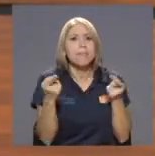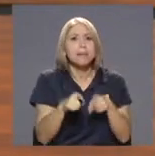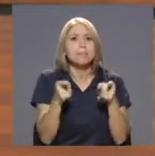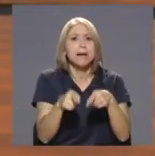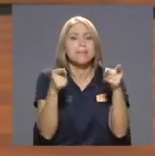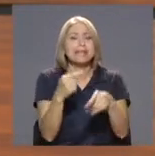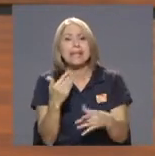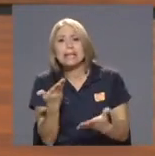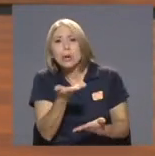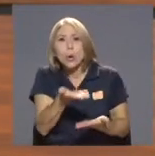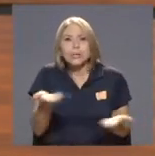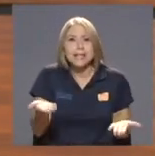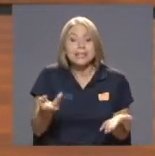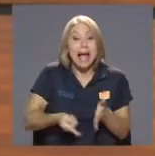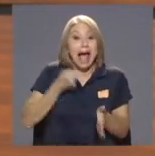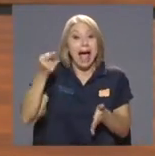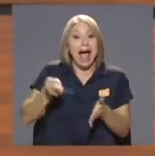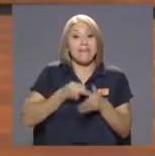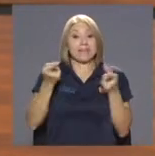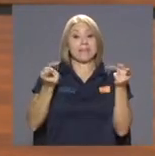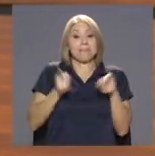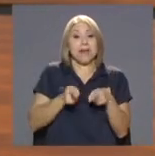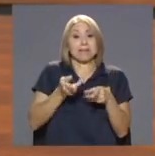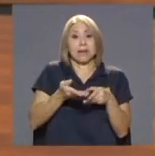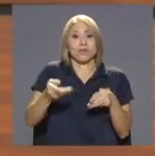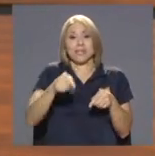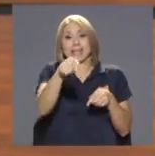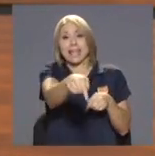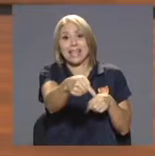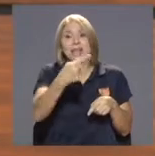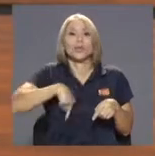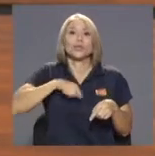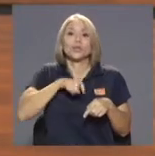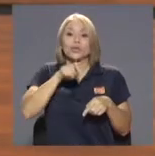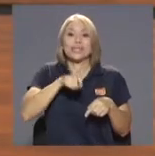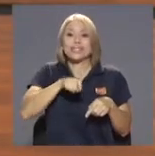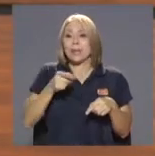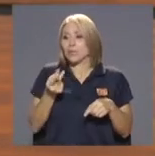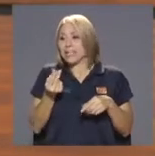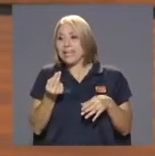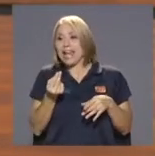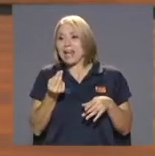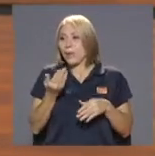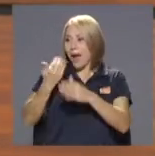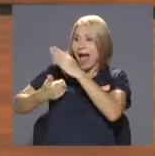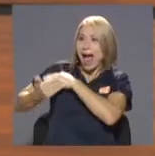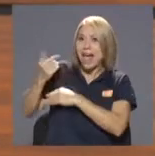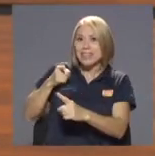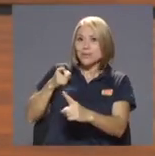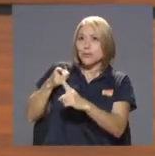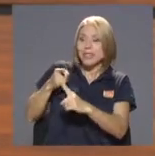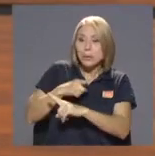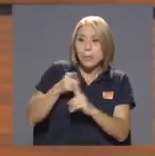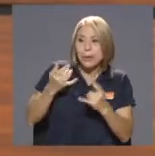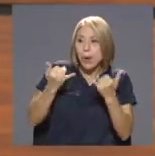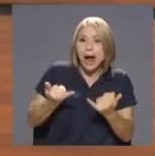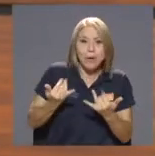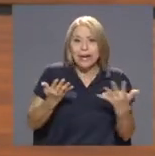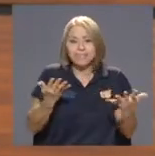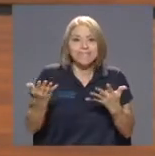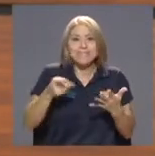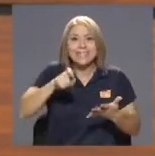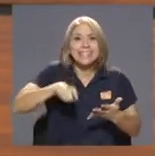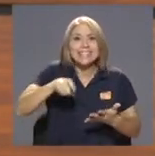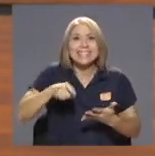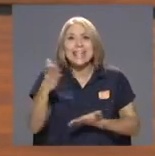los programas presupuestarios o subprogramas del ministerio, donde necesitaríamos mover dinero, por ejemplo, que para alimentación, que para comprar más chalecos, que para